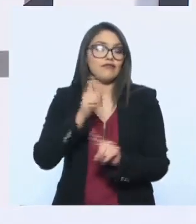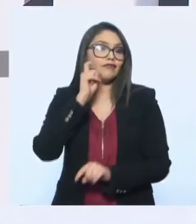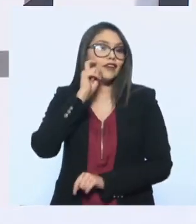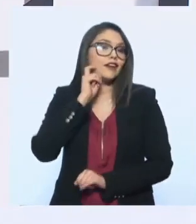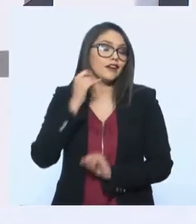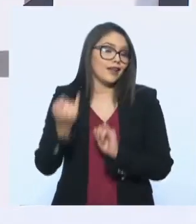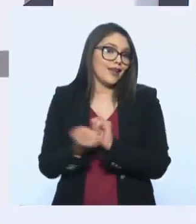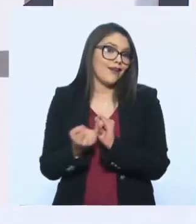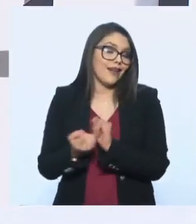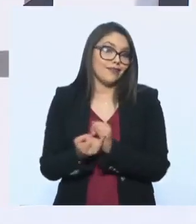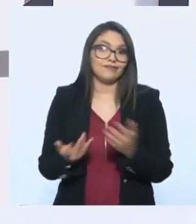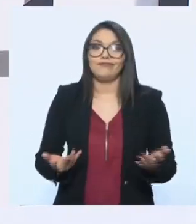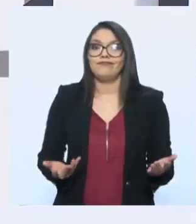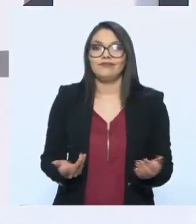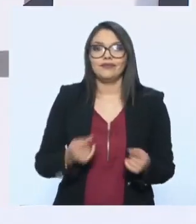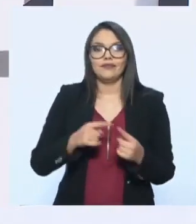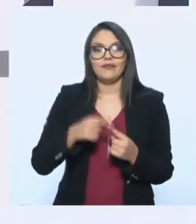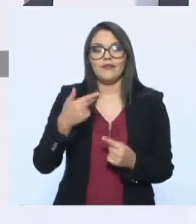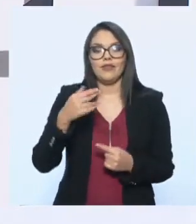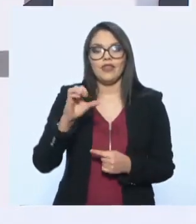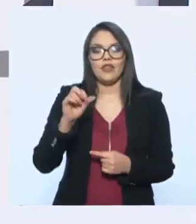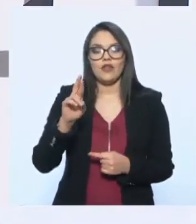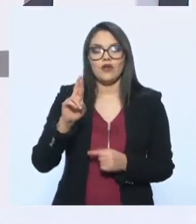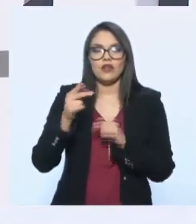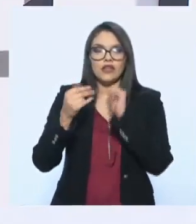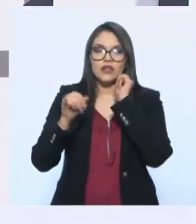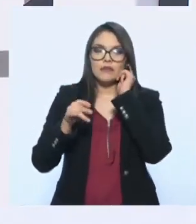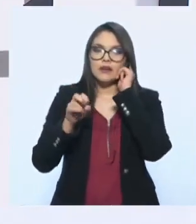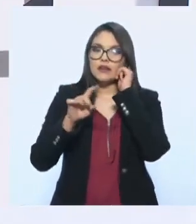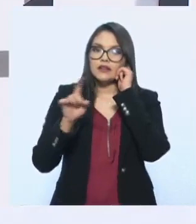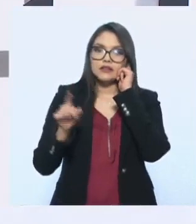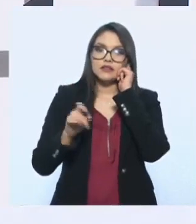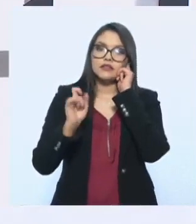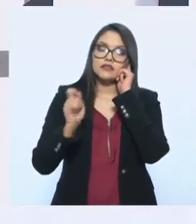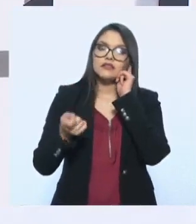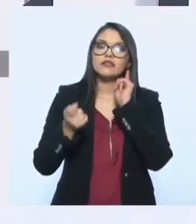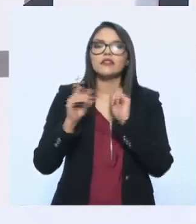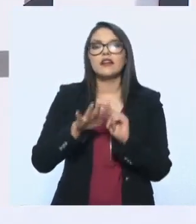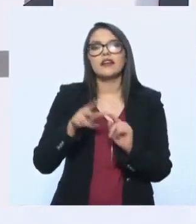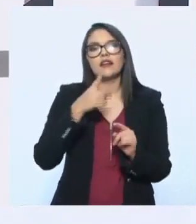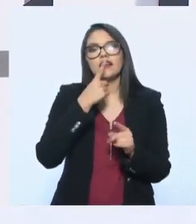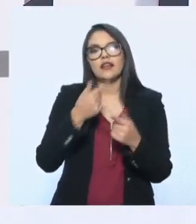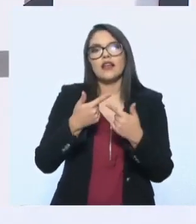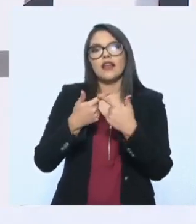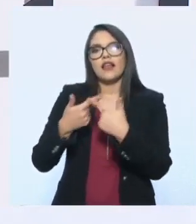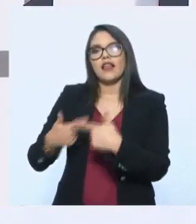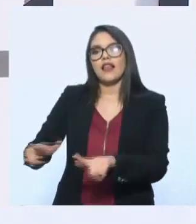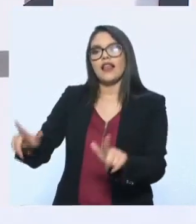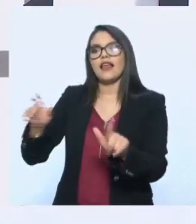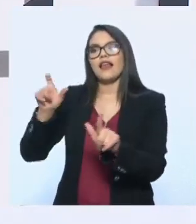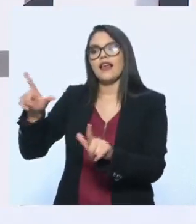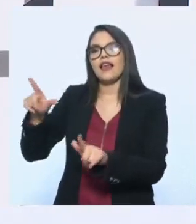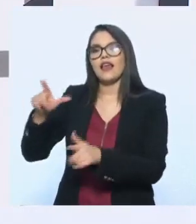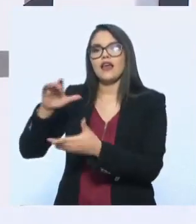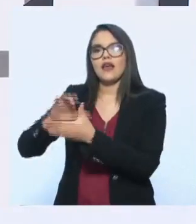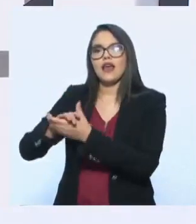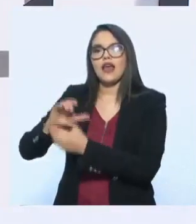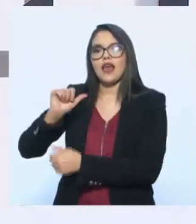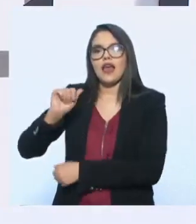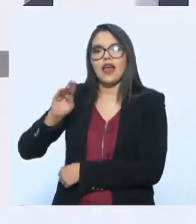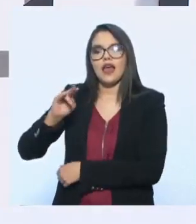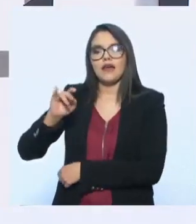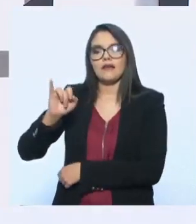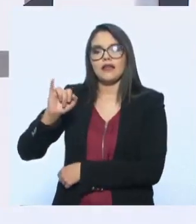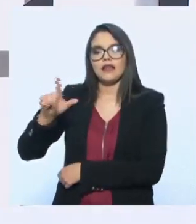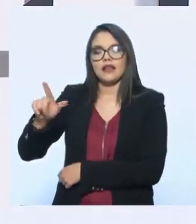Y este caso es el caso de Héctor Jiménez López, que pues fue quien dejó libre al esposo de Abril Pérez. Y todos sabemos cuál fue el final que